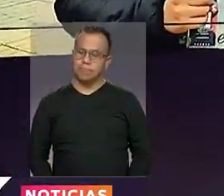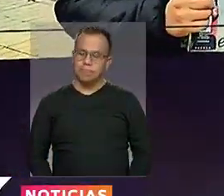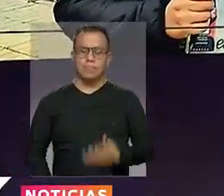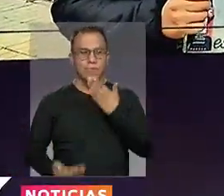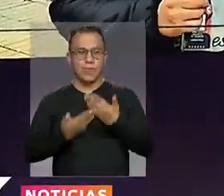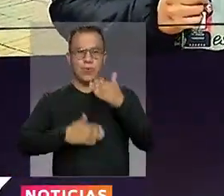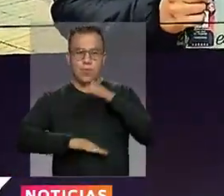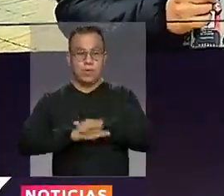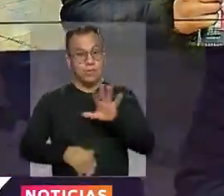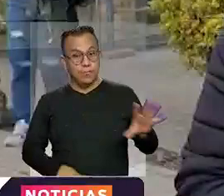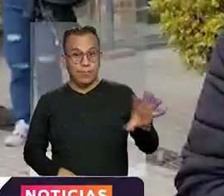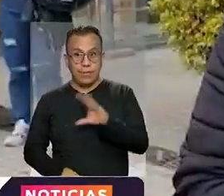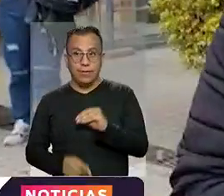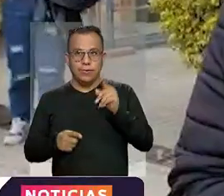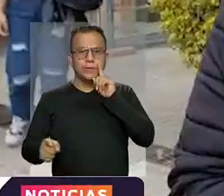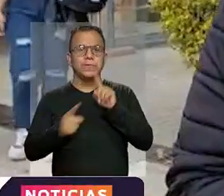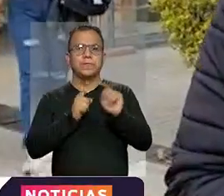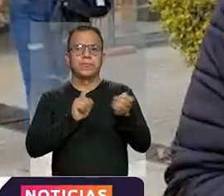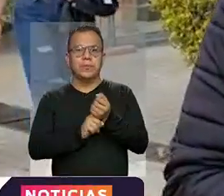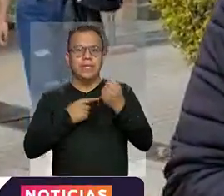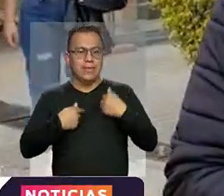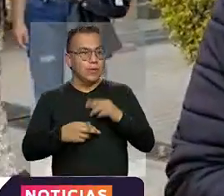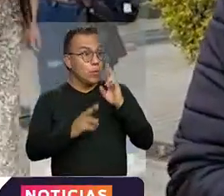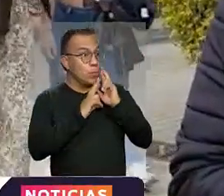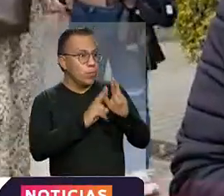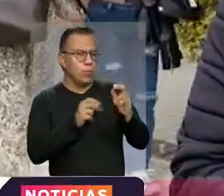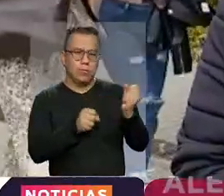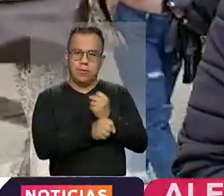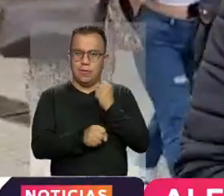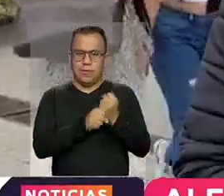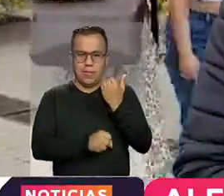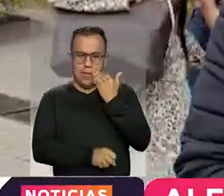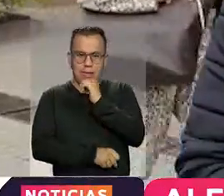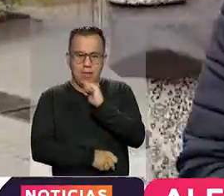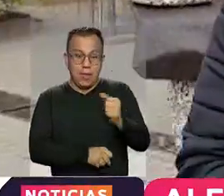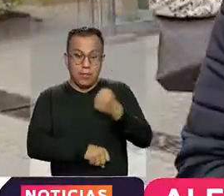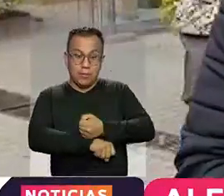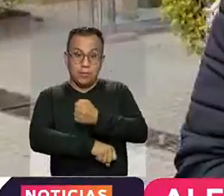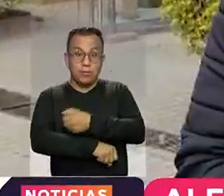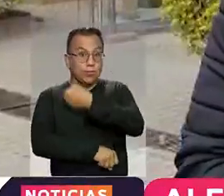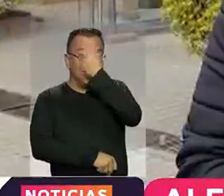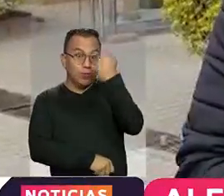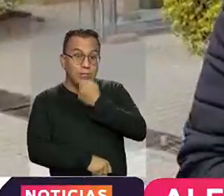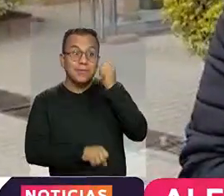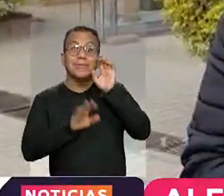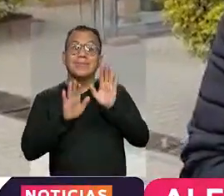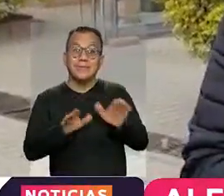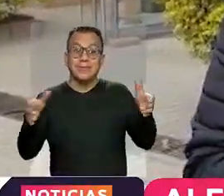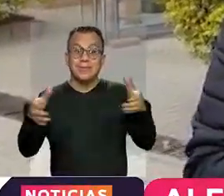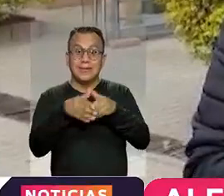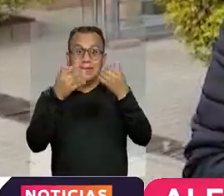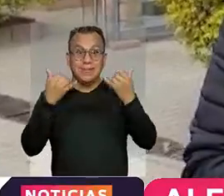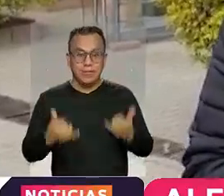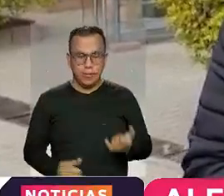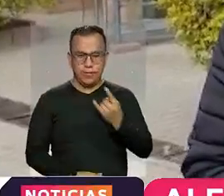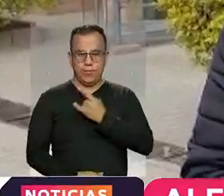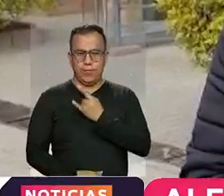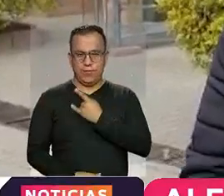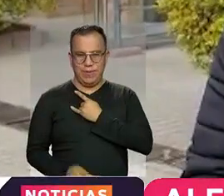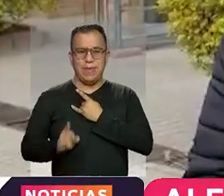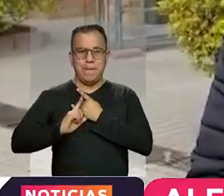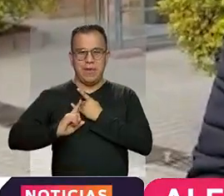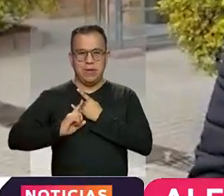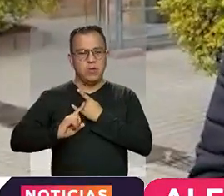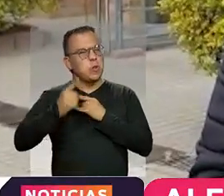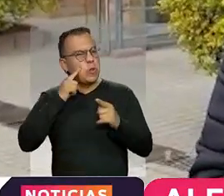Muy buenas tardes para todos. Con el propósito de reconocer la labor de la mujer soachuna a lo largo de su historia, hoy en la Universidad Minuto de Dios